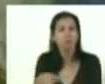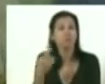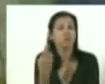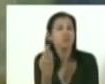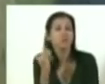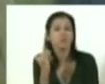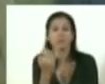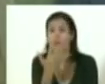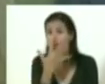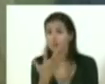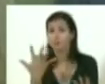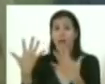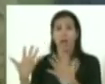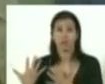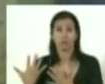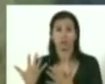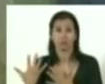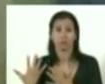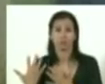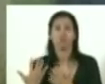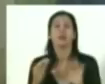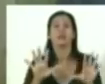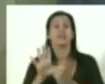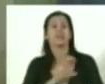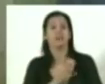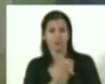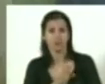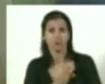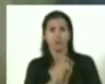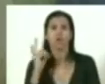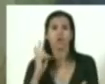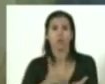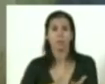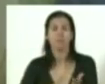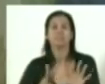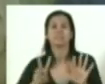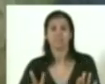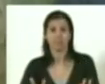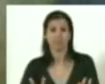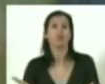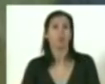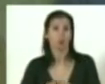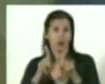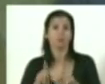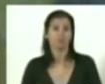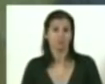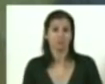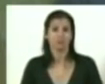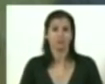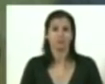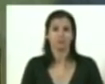10 años, 10 de enero del 2007.